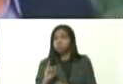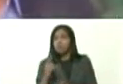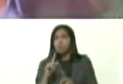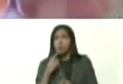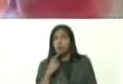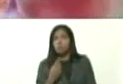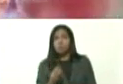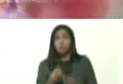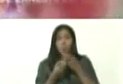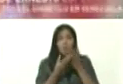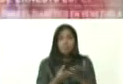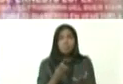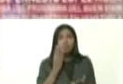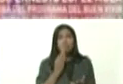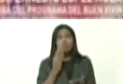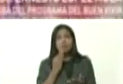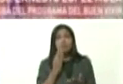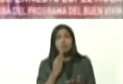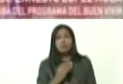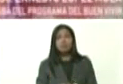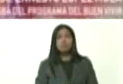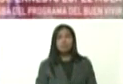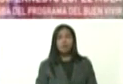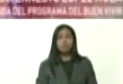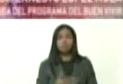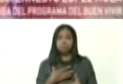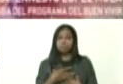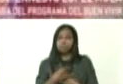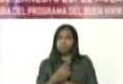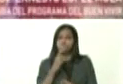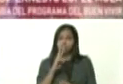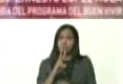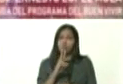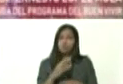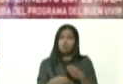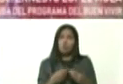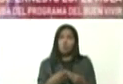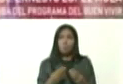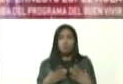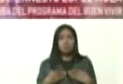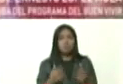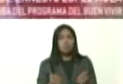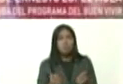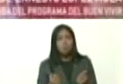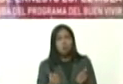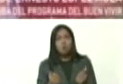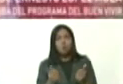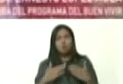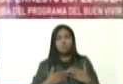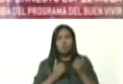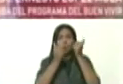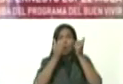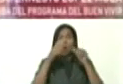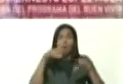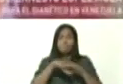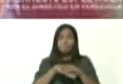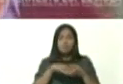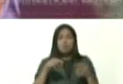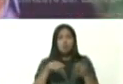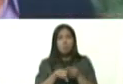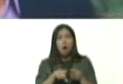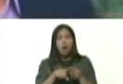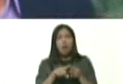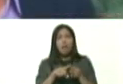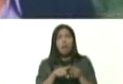su experiencia muy interesante de cómo salvó su pie, su